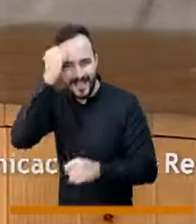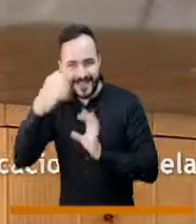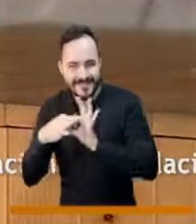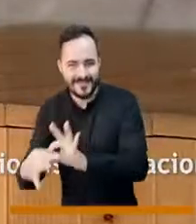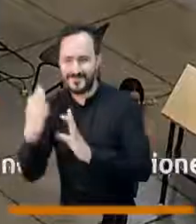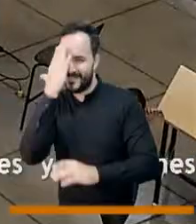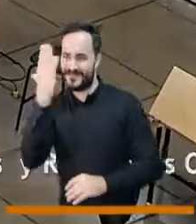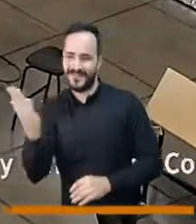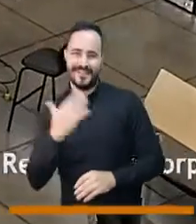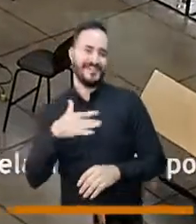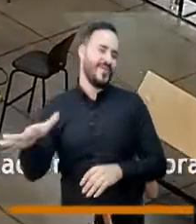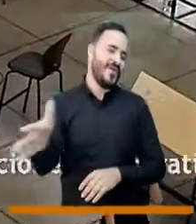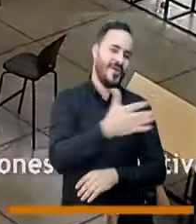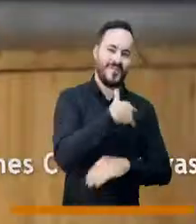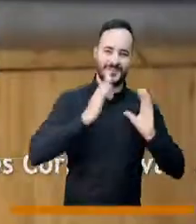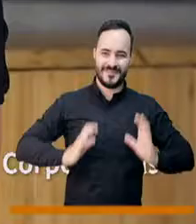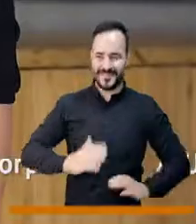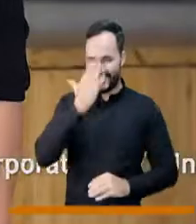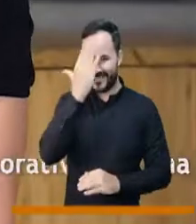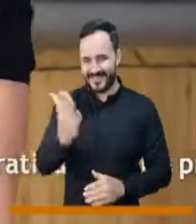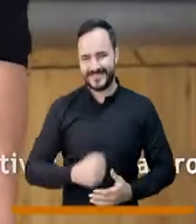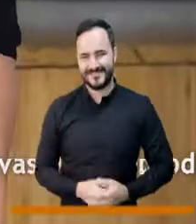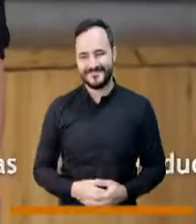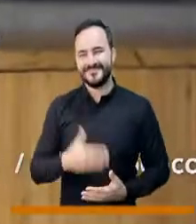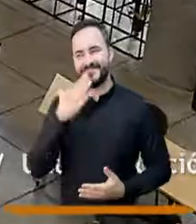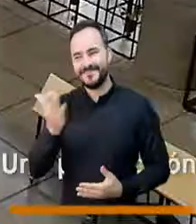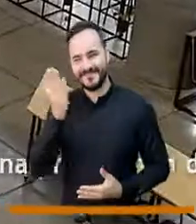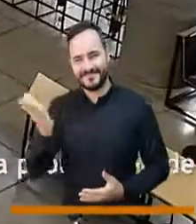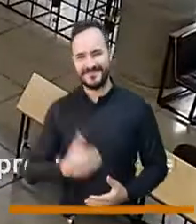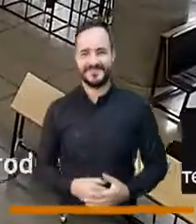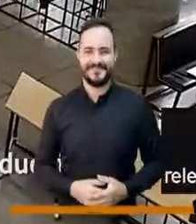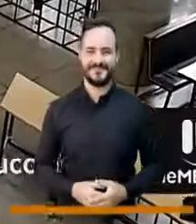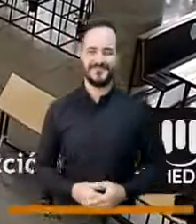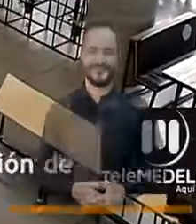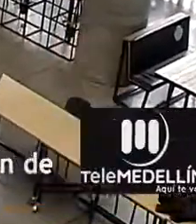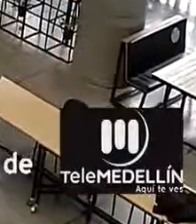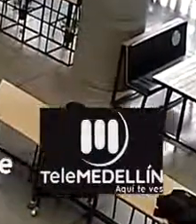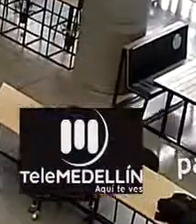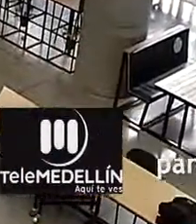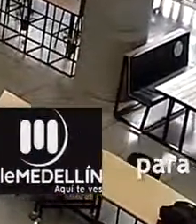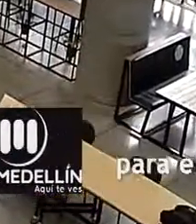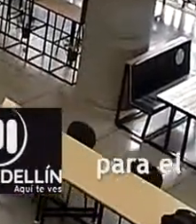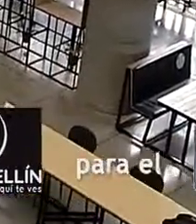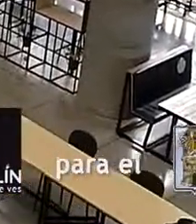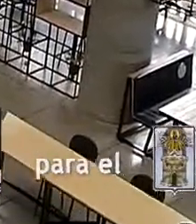maestras también. Y todos los ciudadanos. Muchas gracias. A usted, Janet.